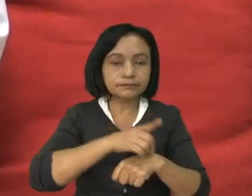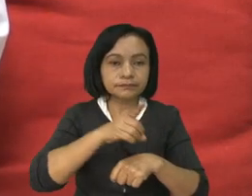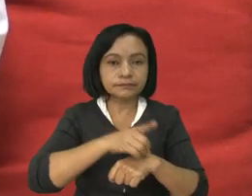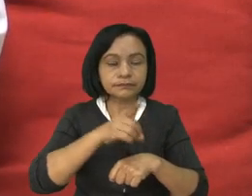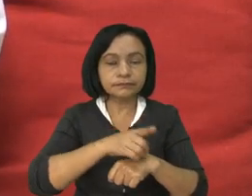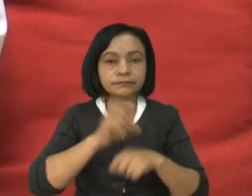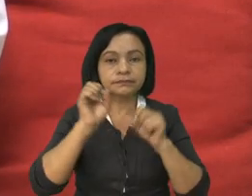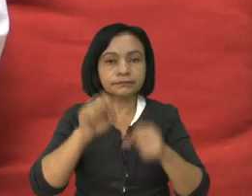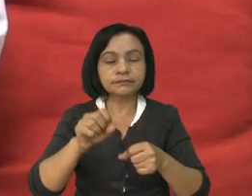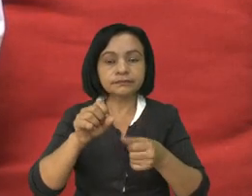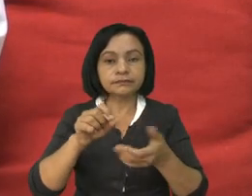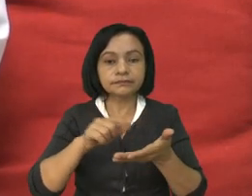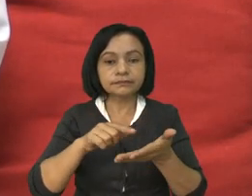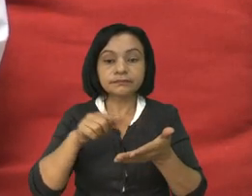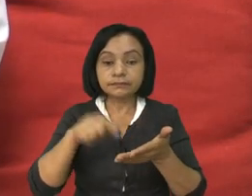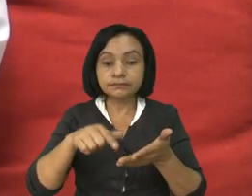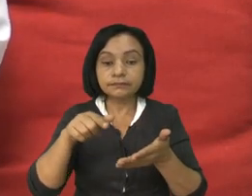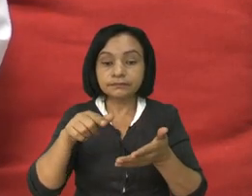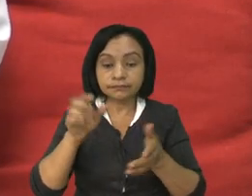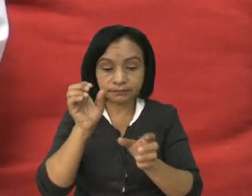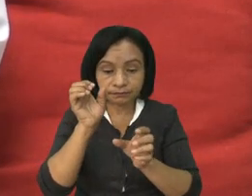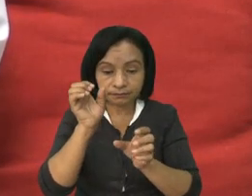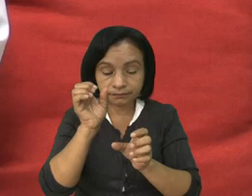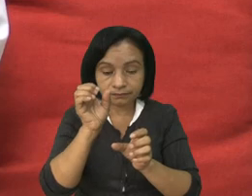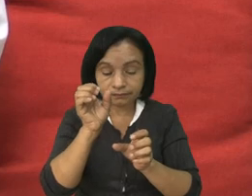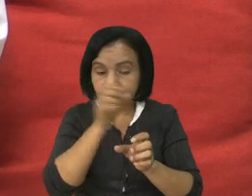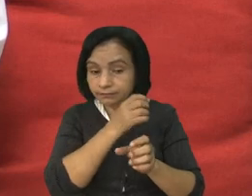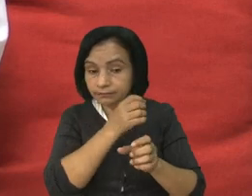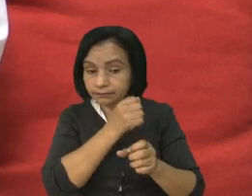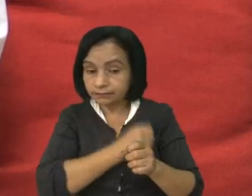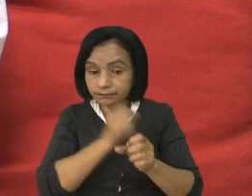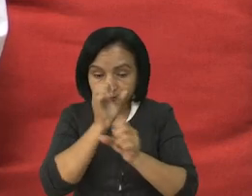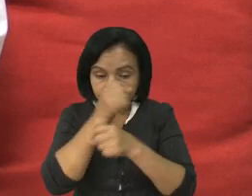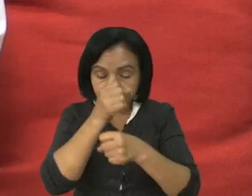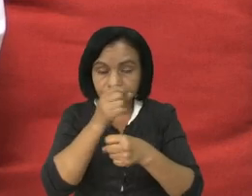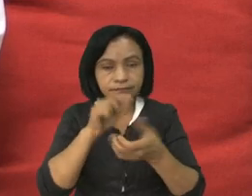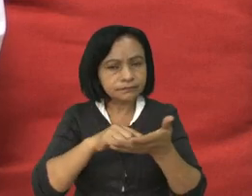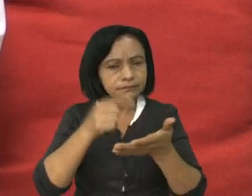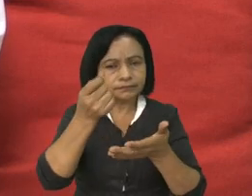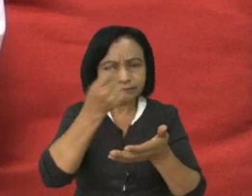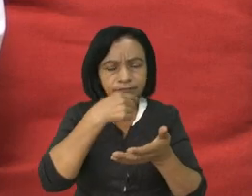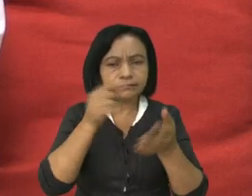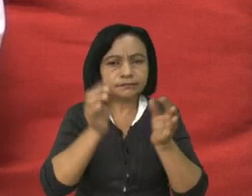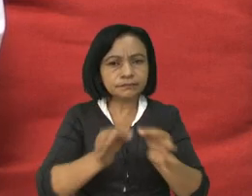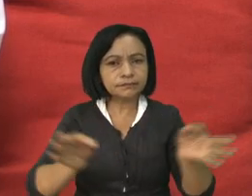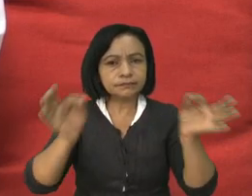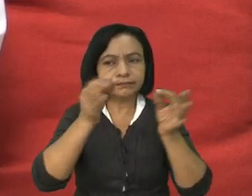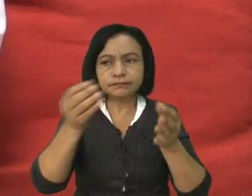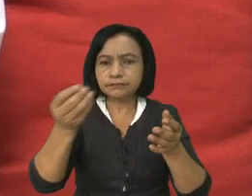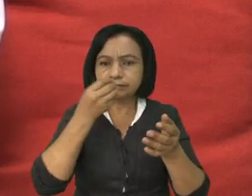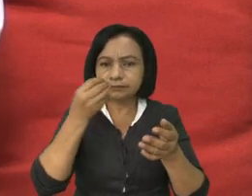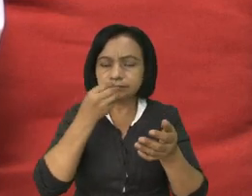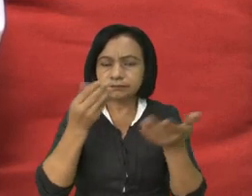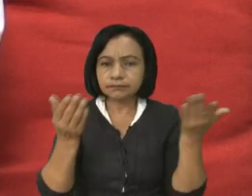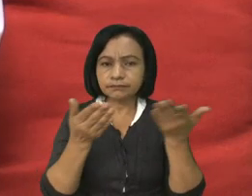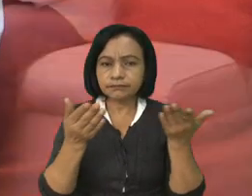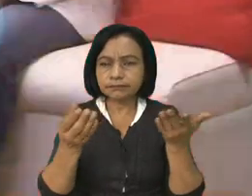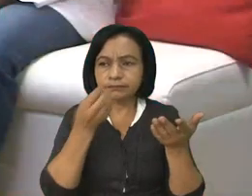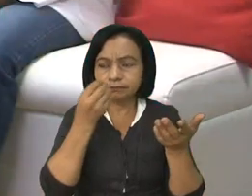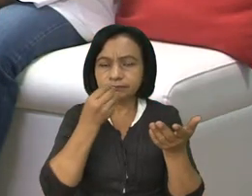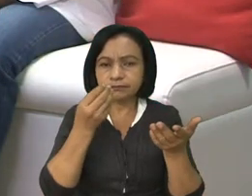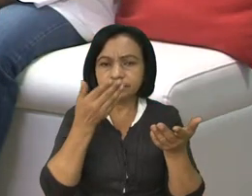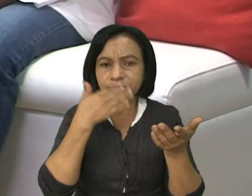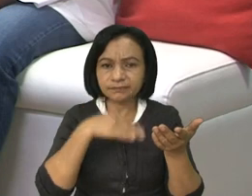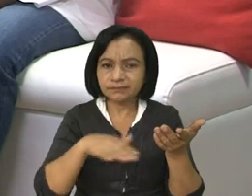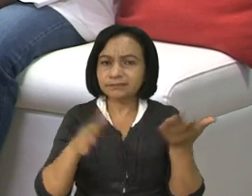y se puede determinar el tipo de parásito y se inicia el tratamiento tempranamente. Muy importante la alimentación, los alimentos mal